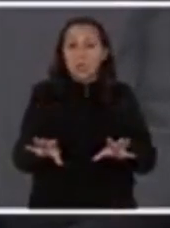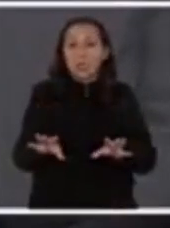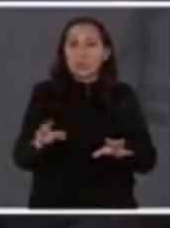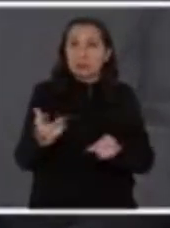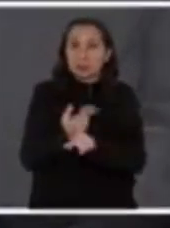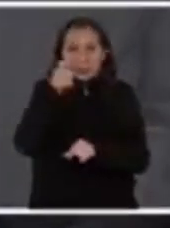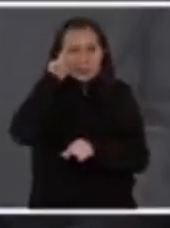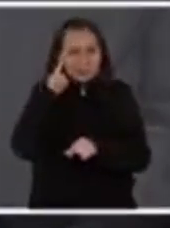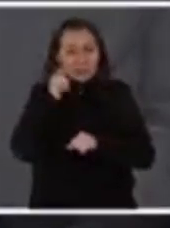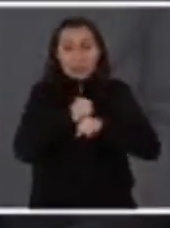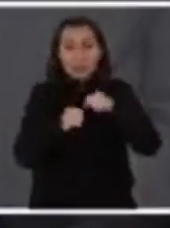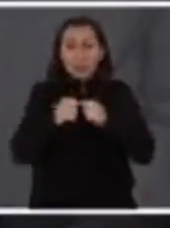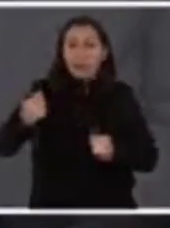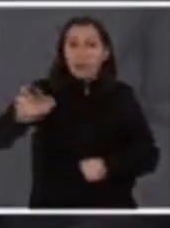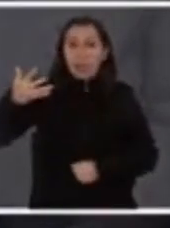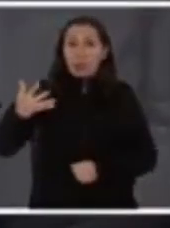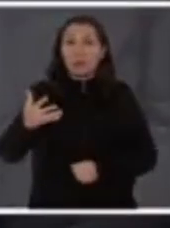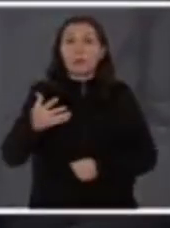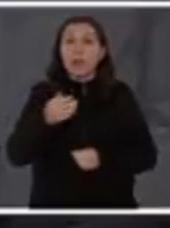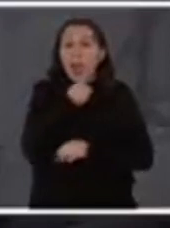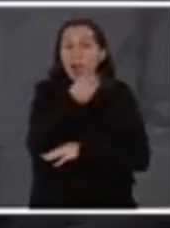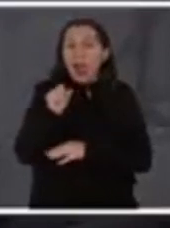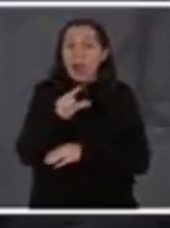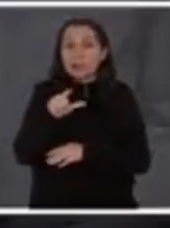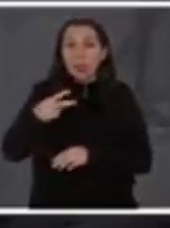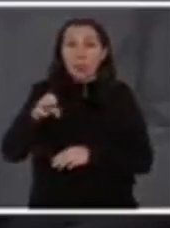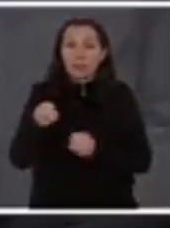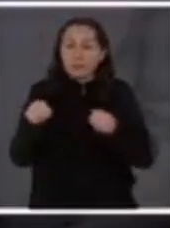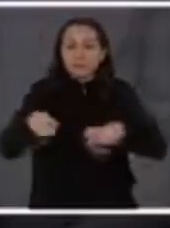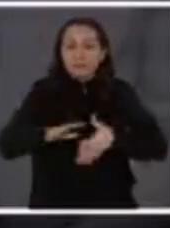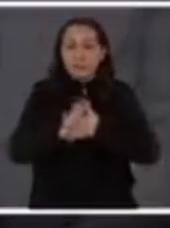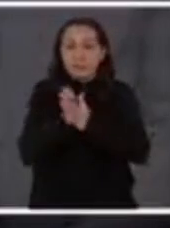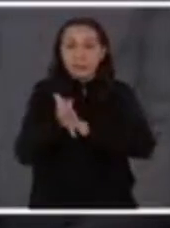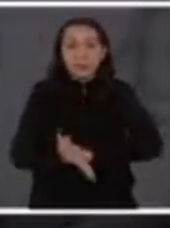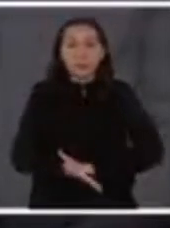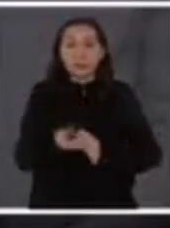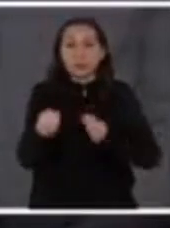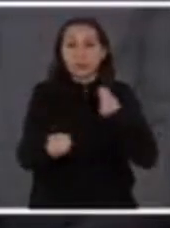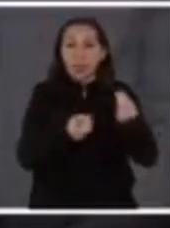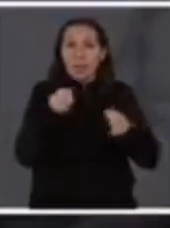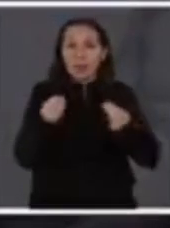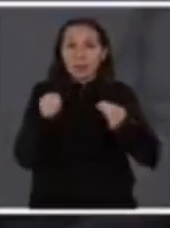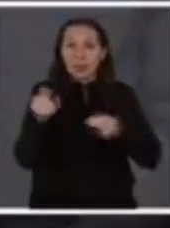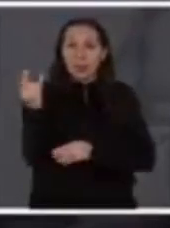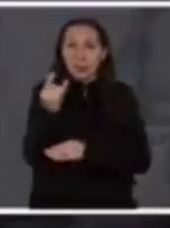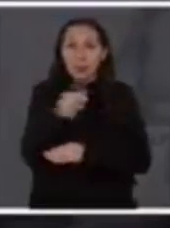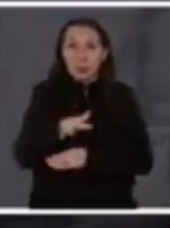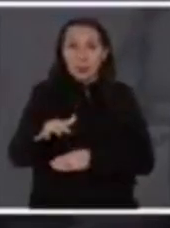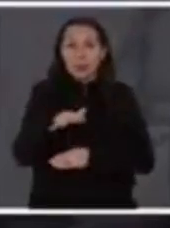dañado infraestructura que es muy valiosa. Por ejemplo, estuvo en el jardín Ayehue, que quedó prácticamente inutilizable producto de justamente esta